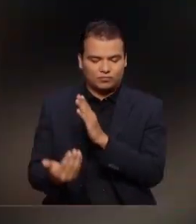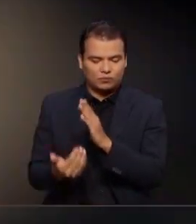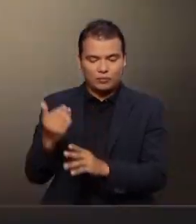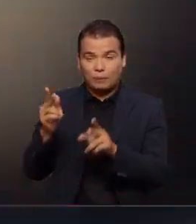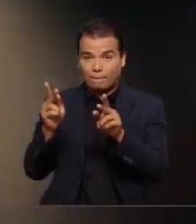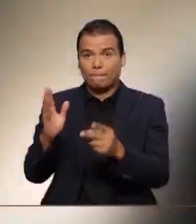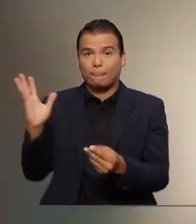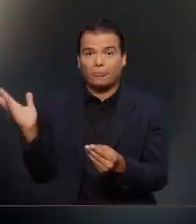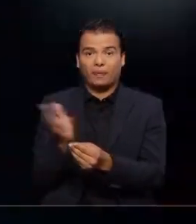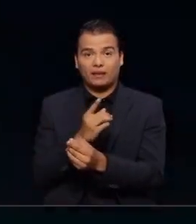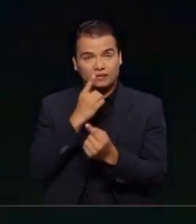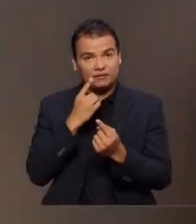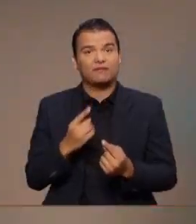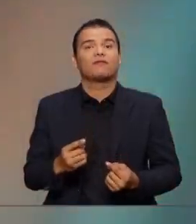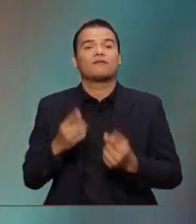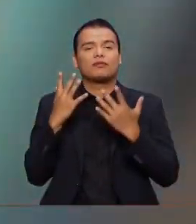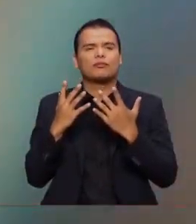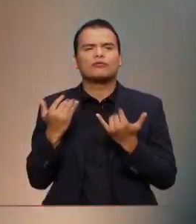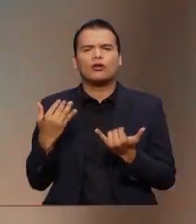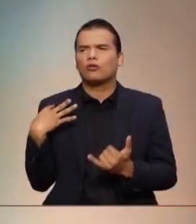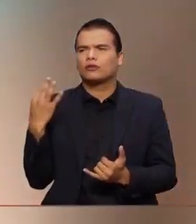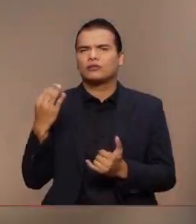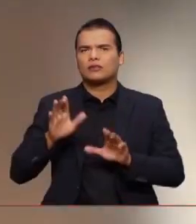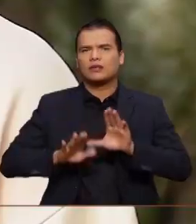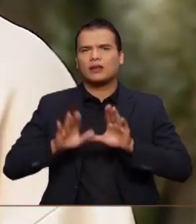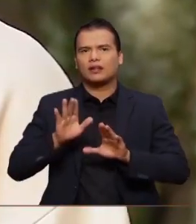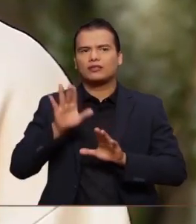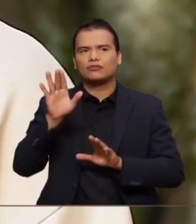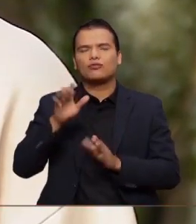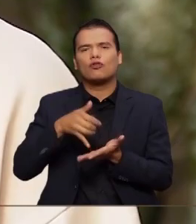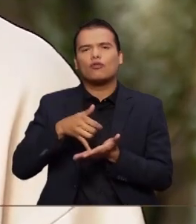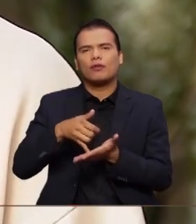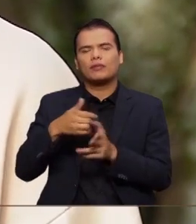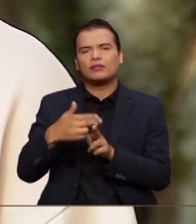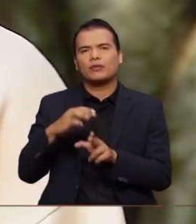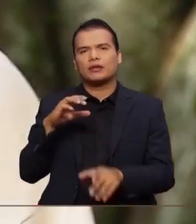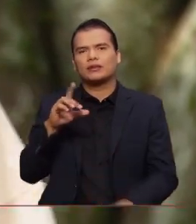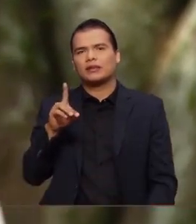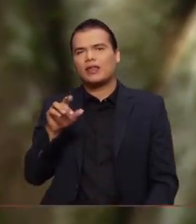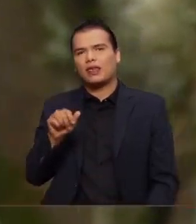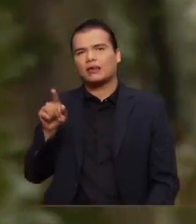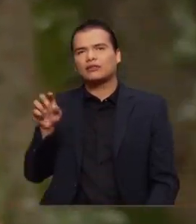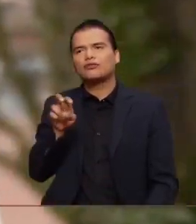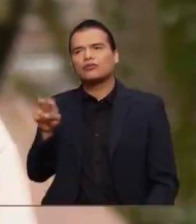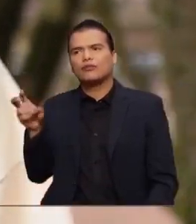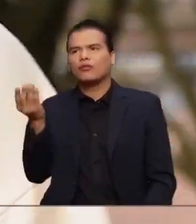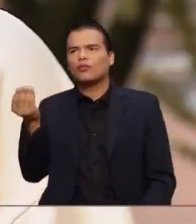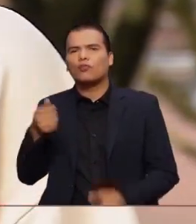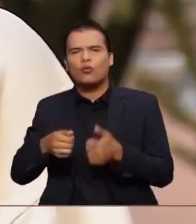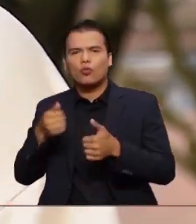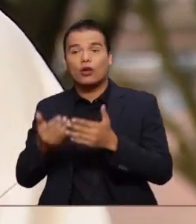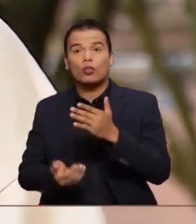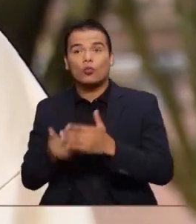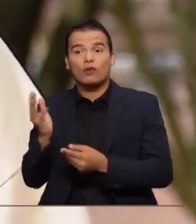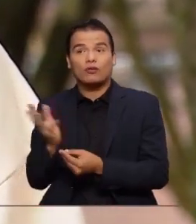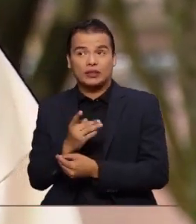del año. Estoy nominado en los premios CDA, nominado por la categoría de mejor nuevo